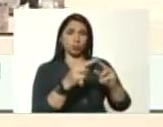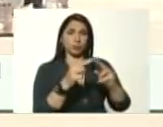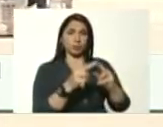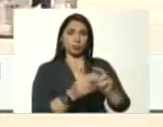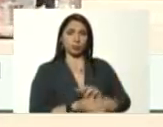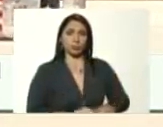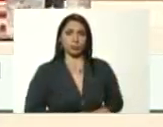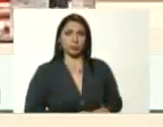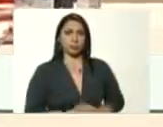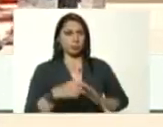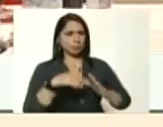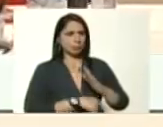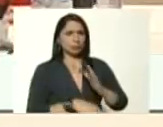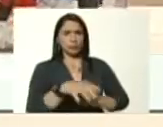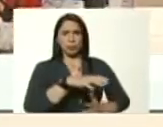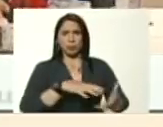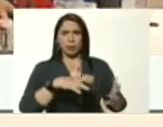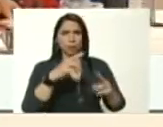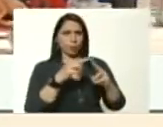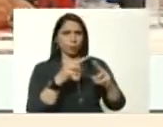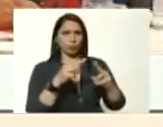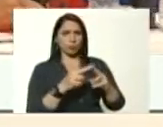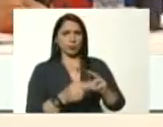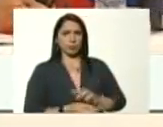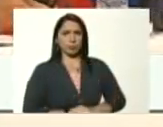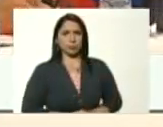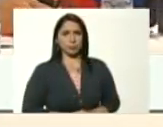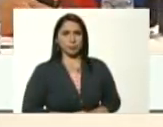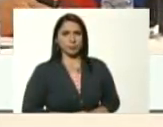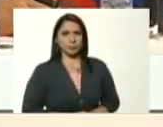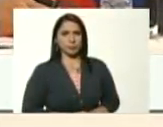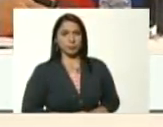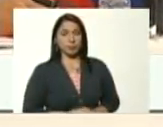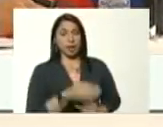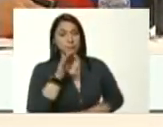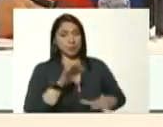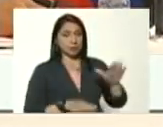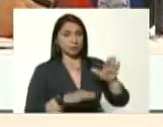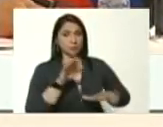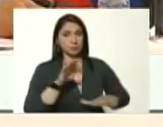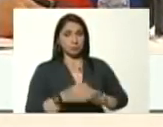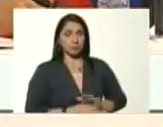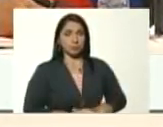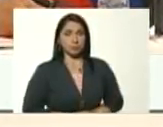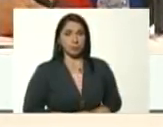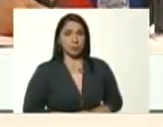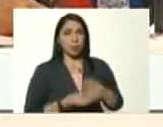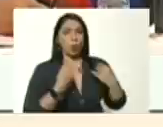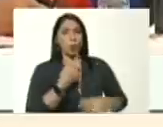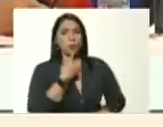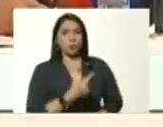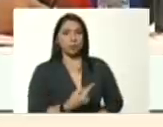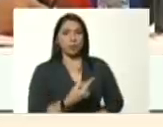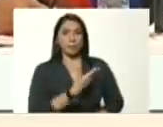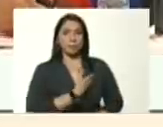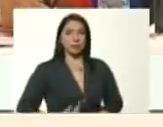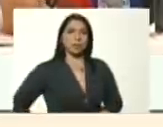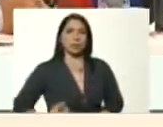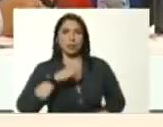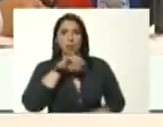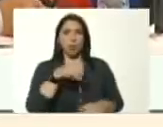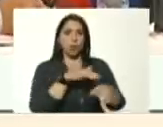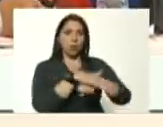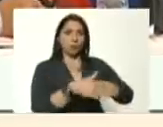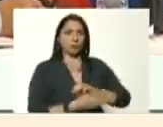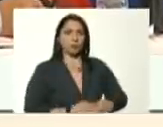una profunda crisis de reconocimiento a veces como decía el presidente jorge rodríguez